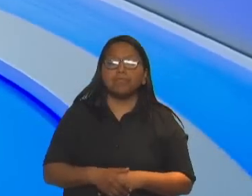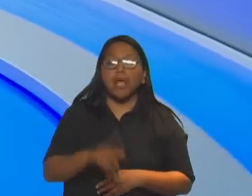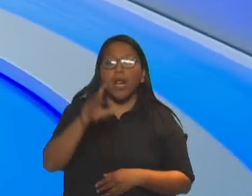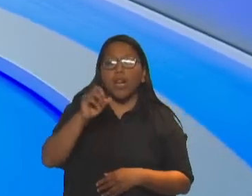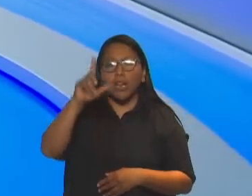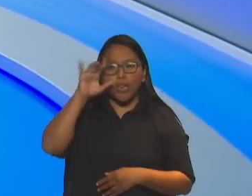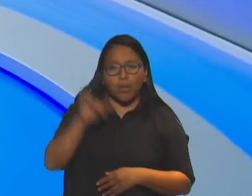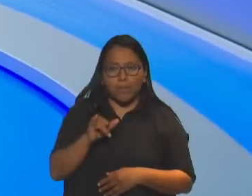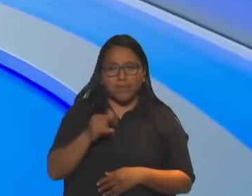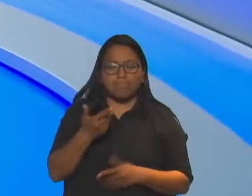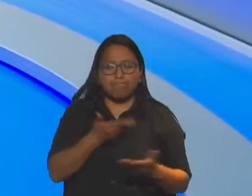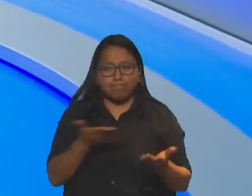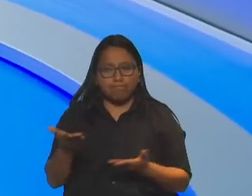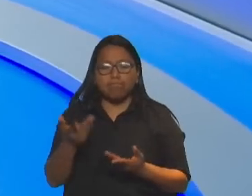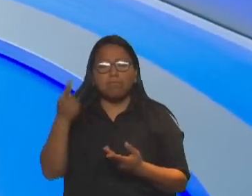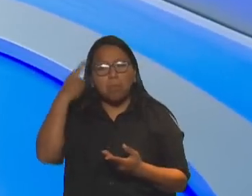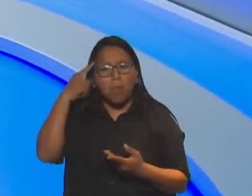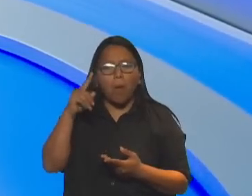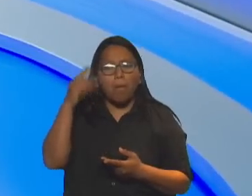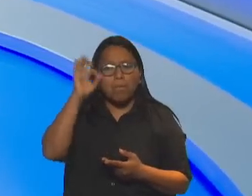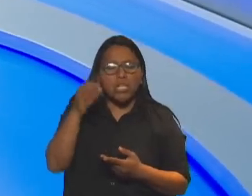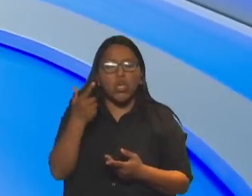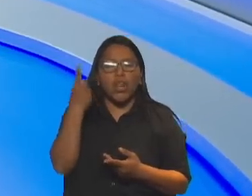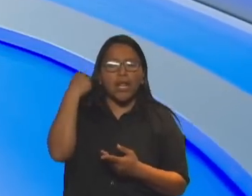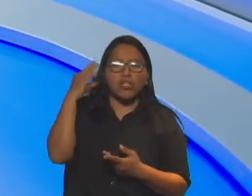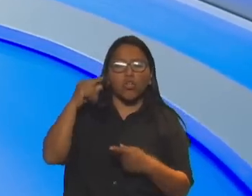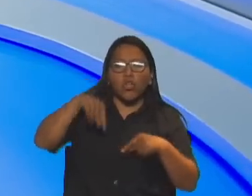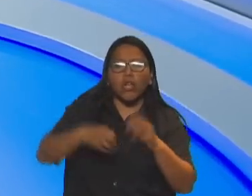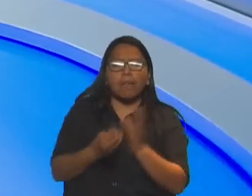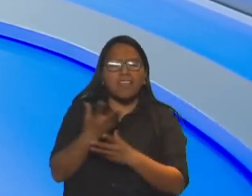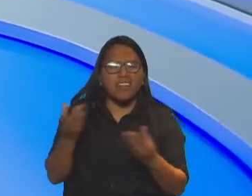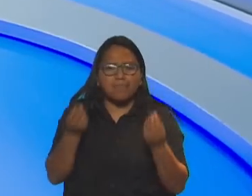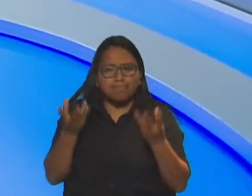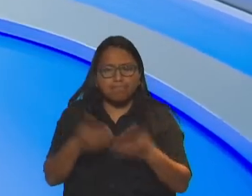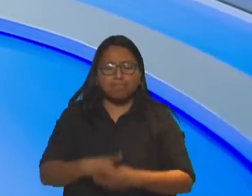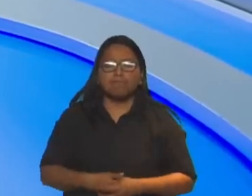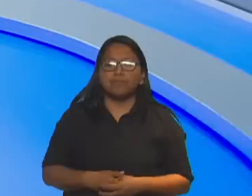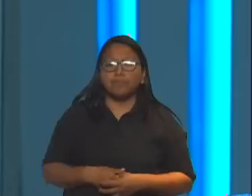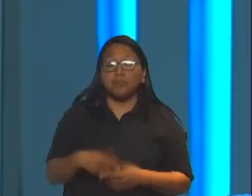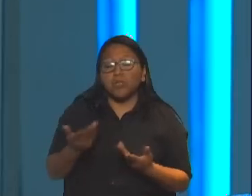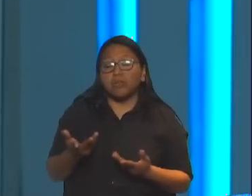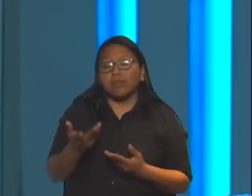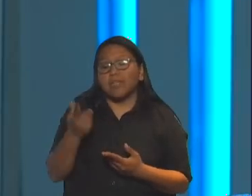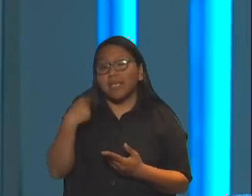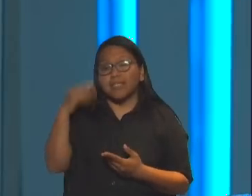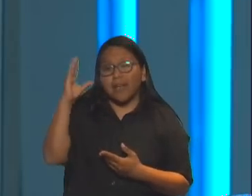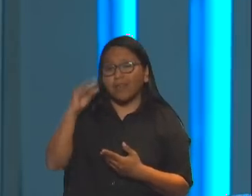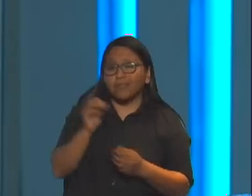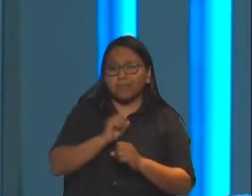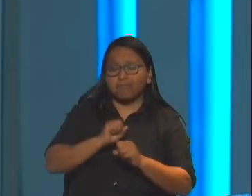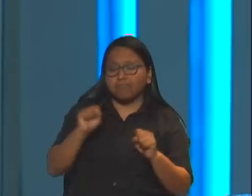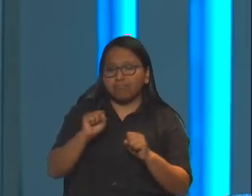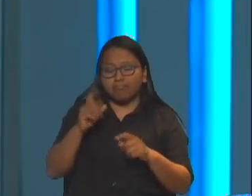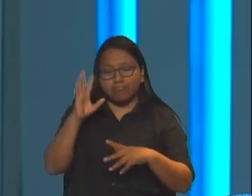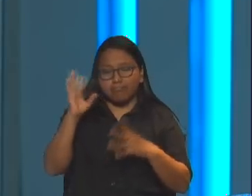primera consideración de lo que viste anoche y de cómo me necesite hoy no bueno lo de anoche fue conmocionante obviamente